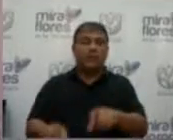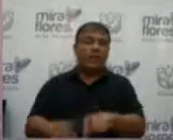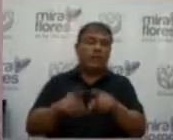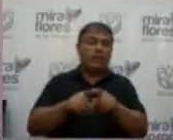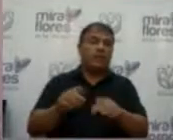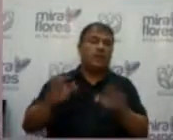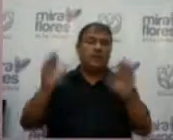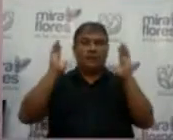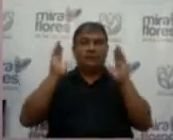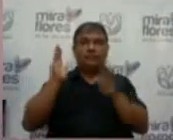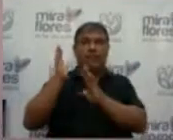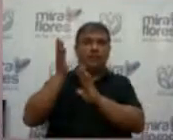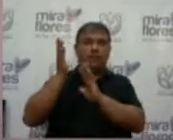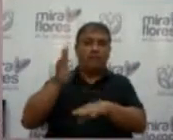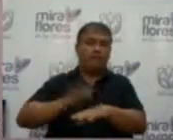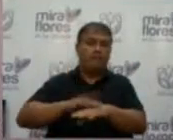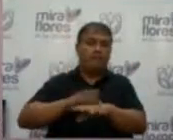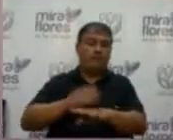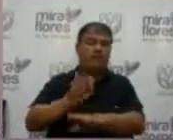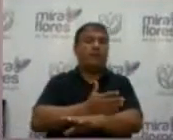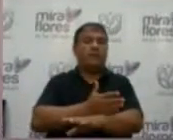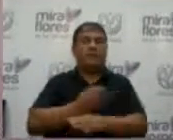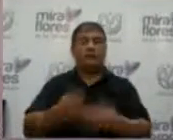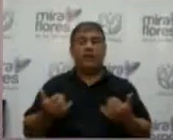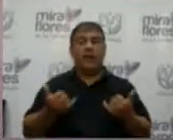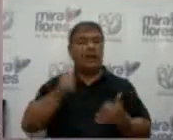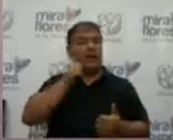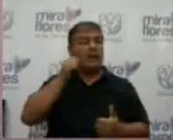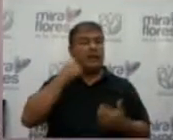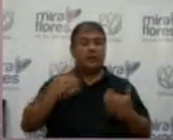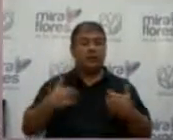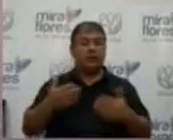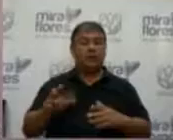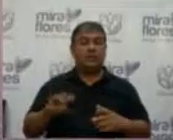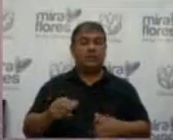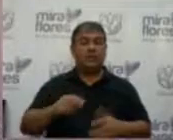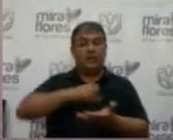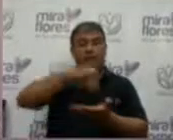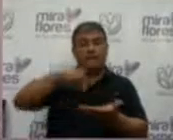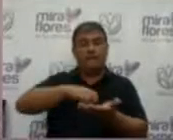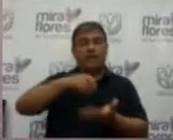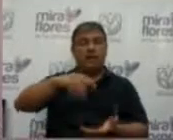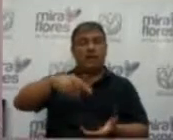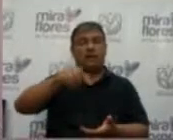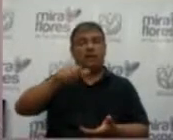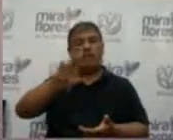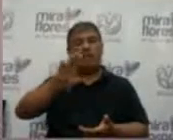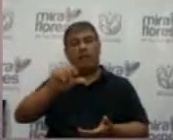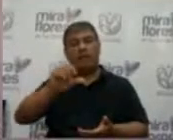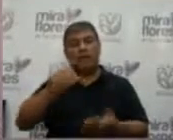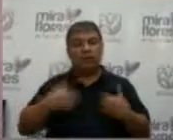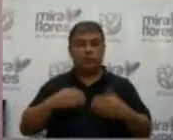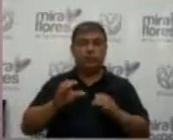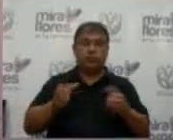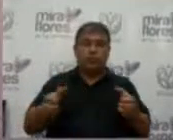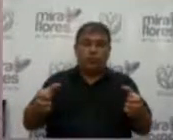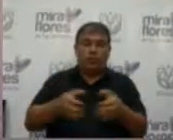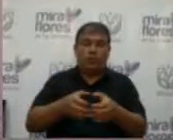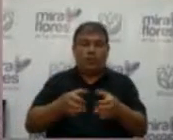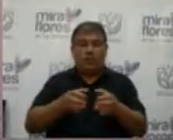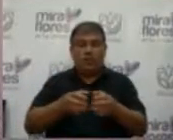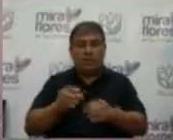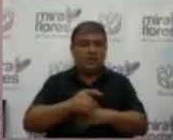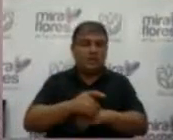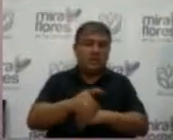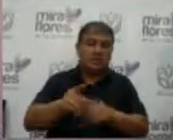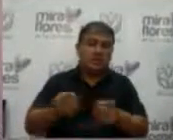de prevención. Y ayer tuvimos en el Parque Pablo Arguedas un comité descentralizado de la